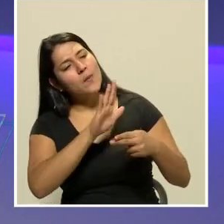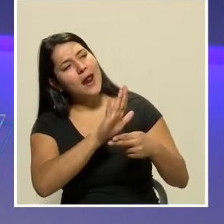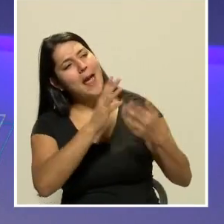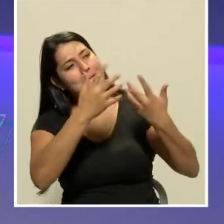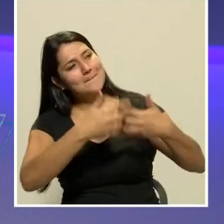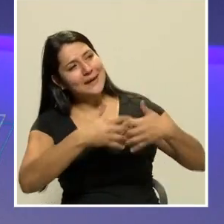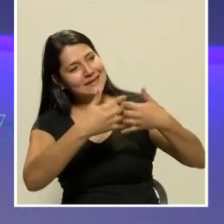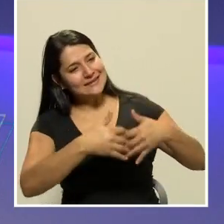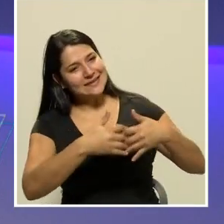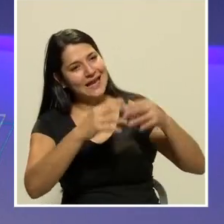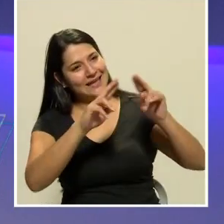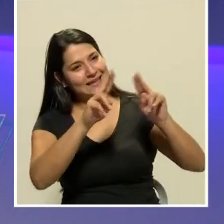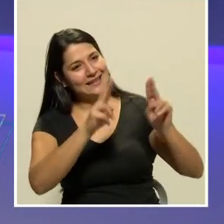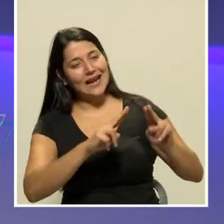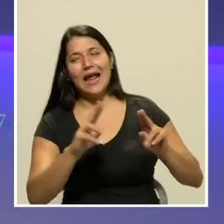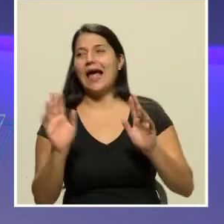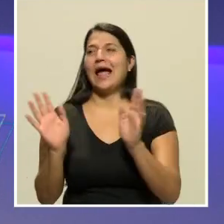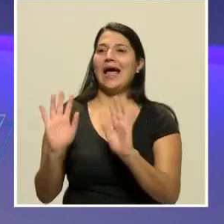de usted.